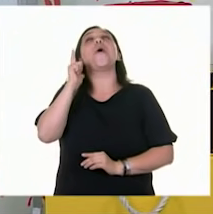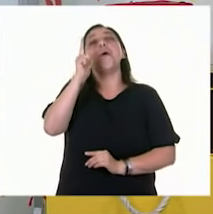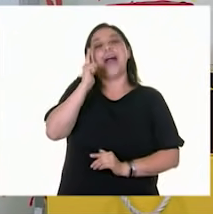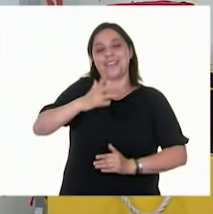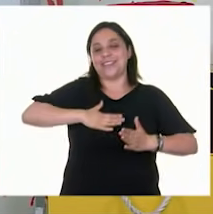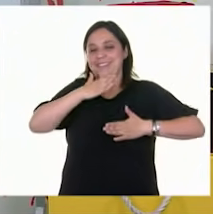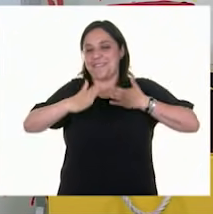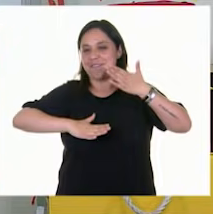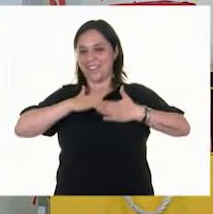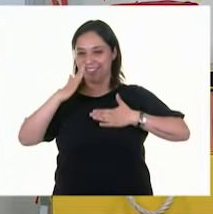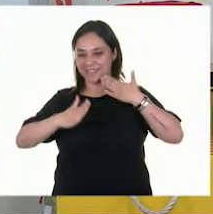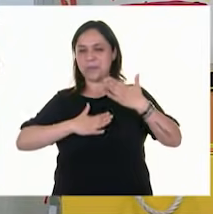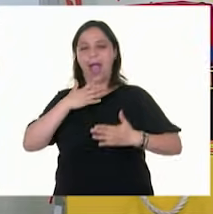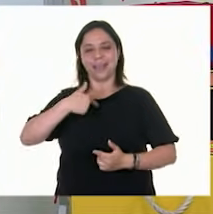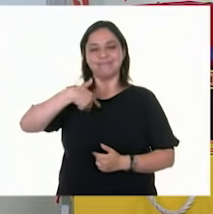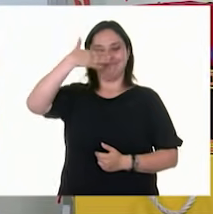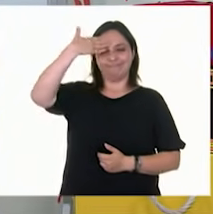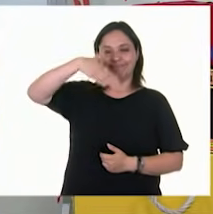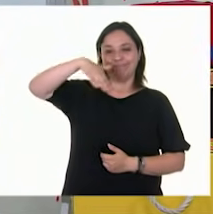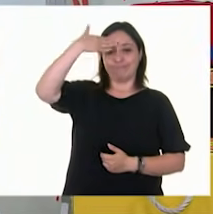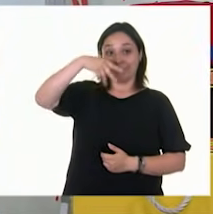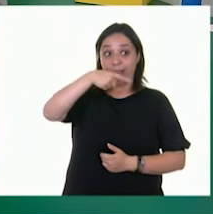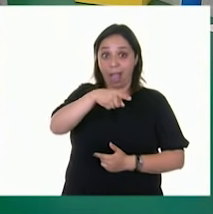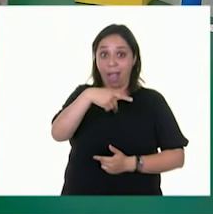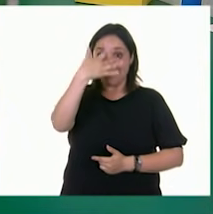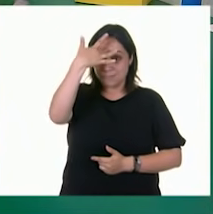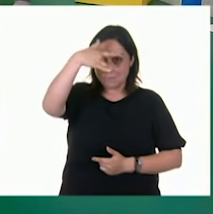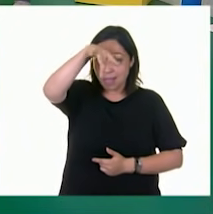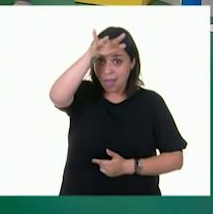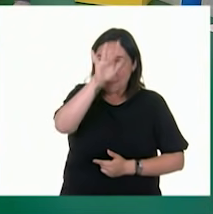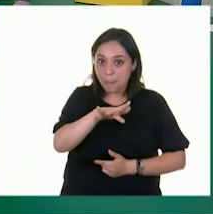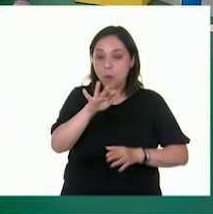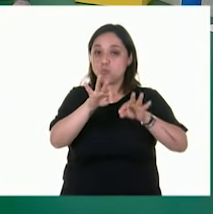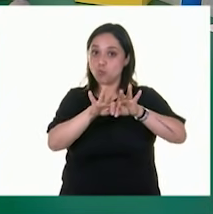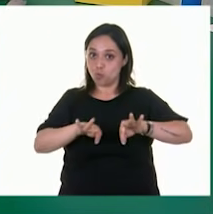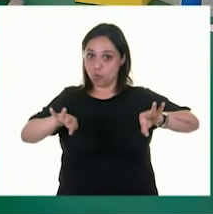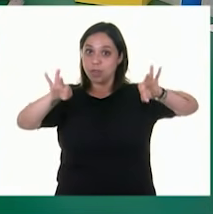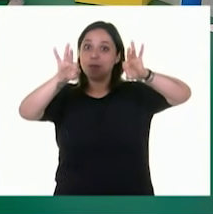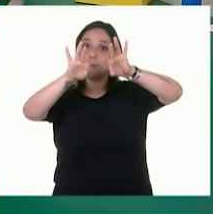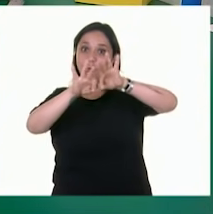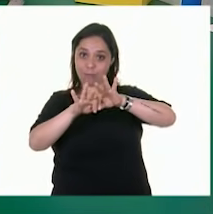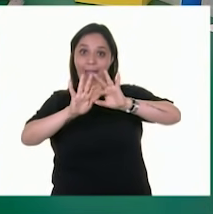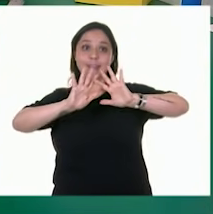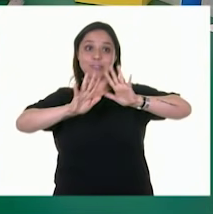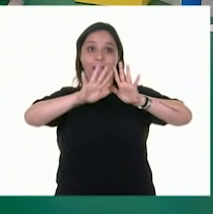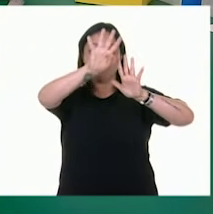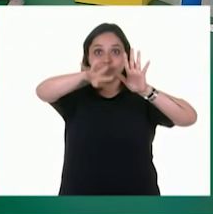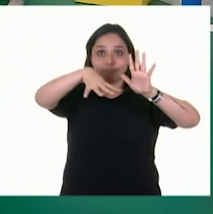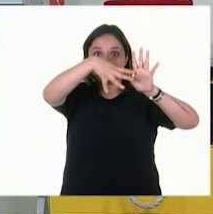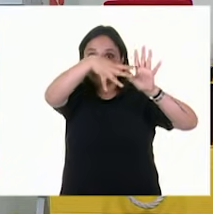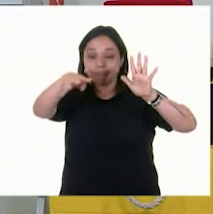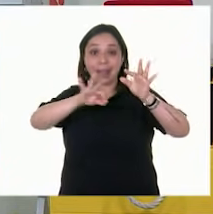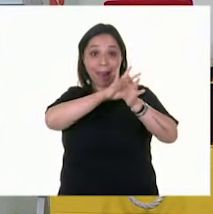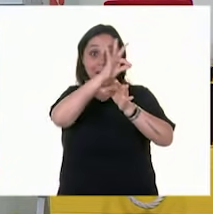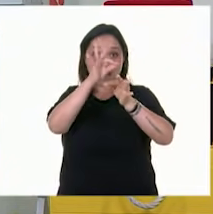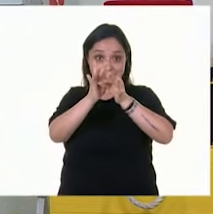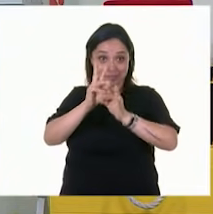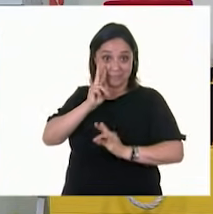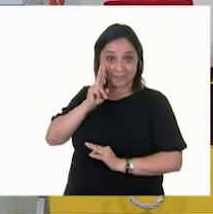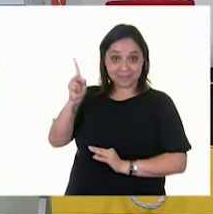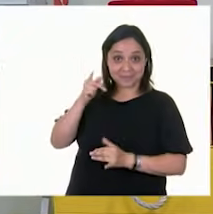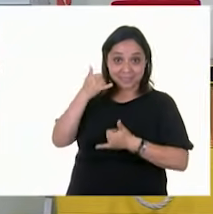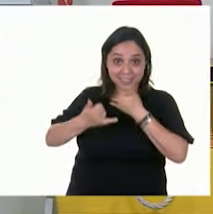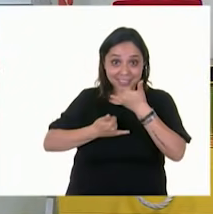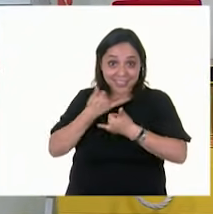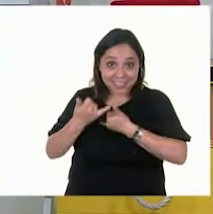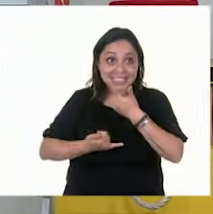porque yo sé, esta cajita mágica es muy importante que incluso ya también nos tiene listo nuestro tablero. ¡Oh, muy bien! ¿Quieren ver el tablero para jugar? ¿Dónde está